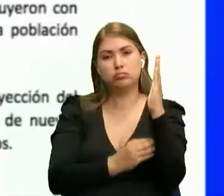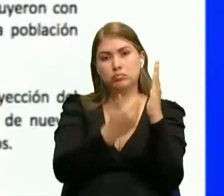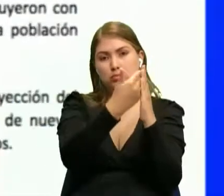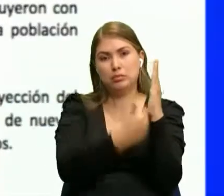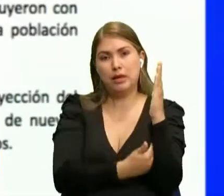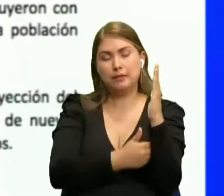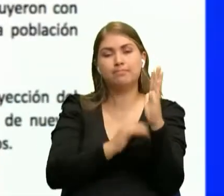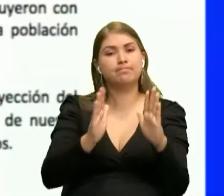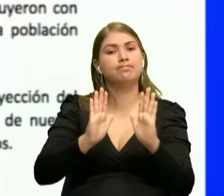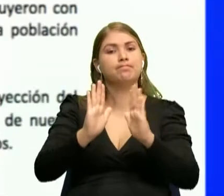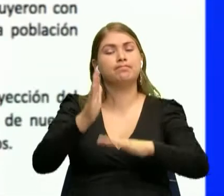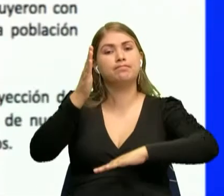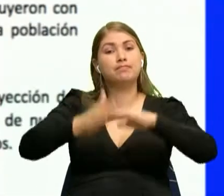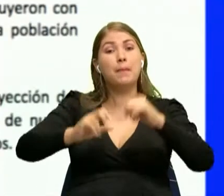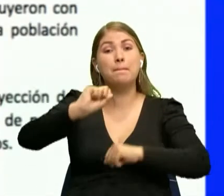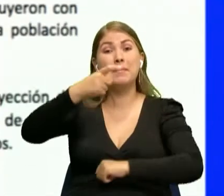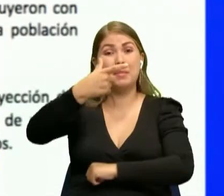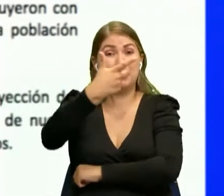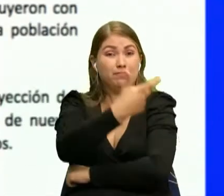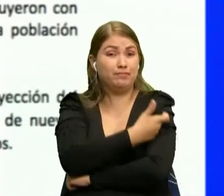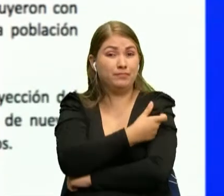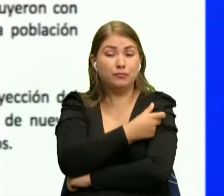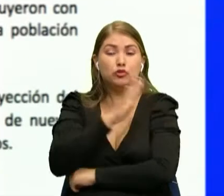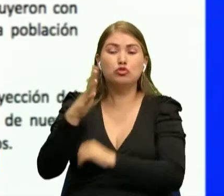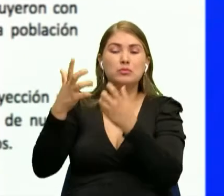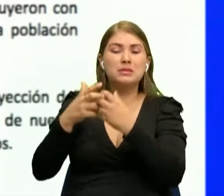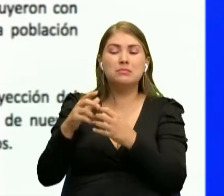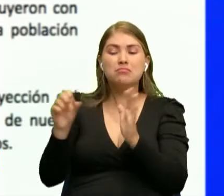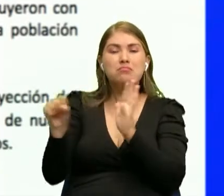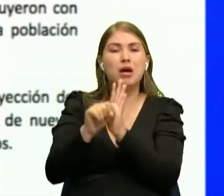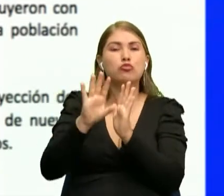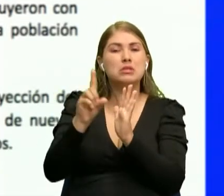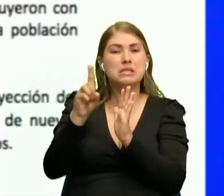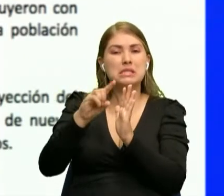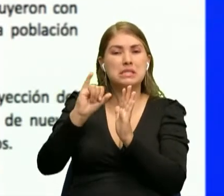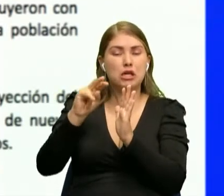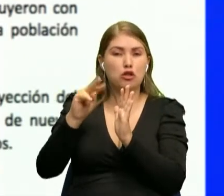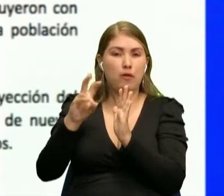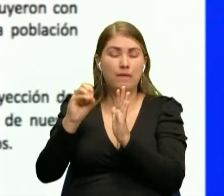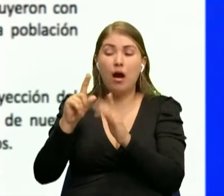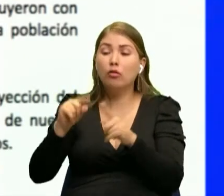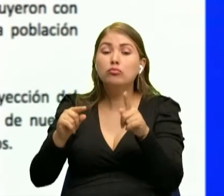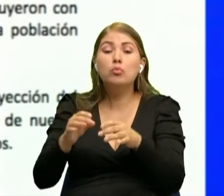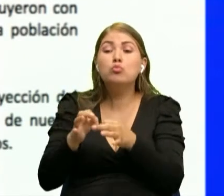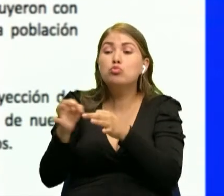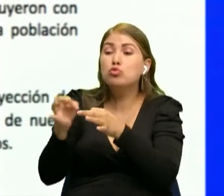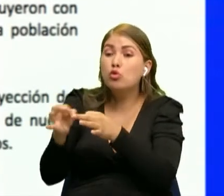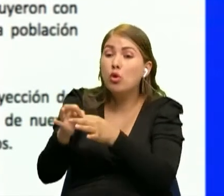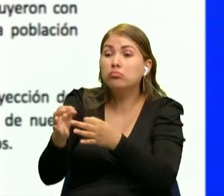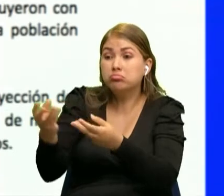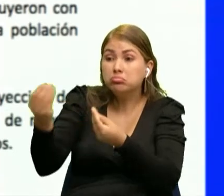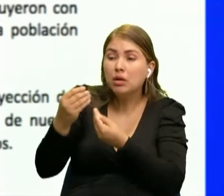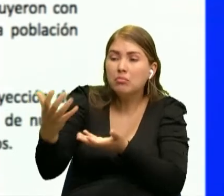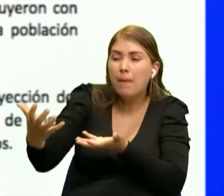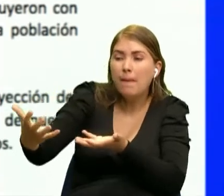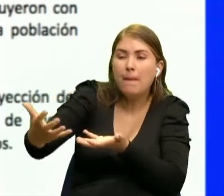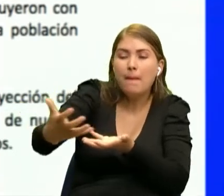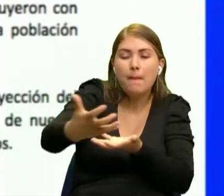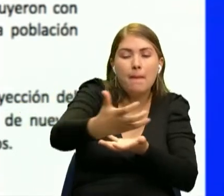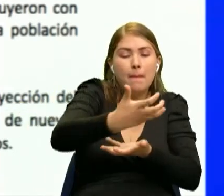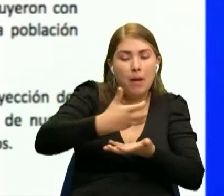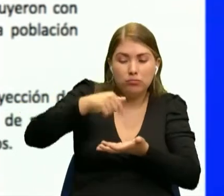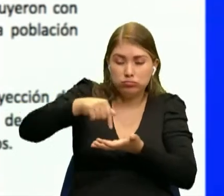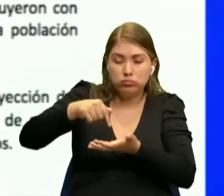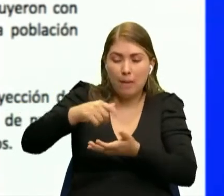se suspendió la aplicación de primeras dosis de Sinovac, se recolectaron dosis remanentes que algunos municipios pudieran aportar, se reasignaron